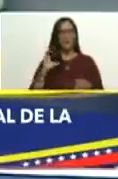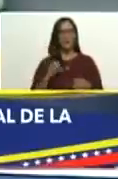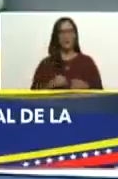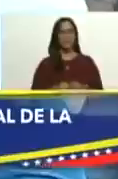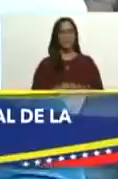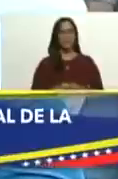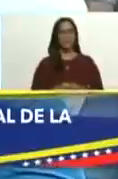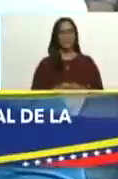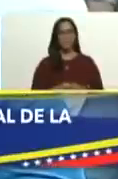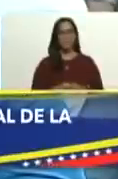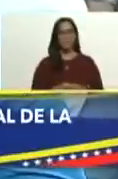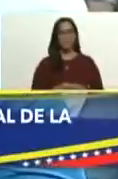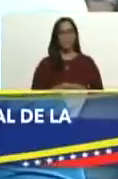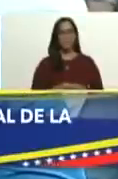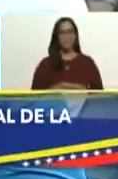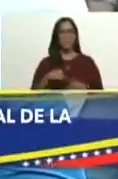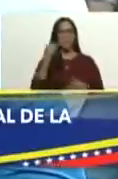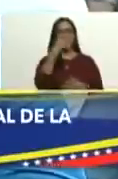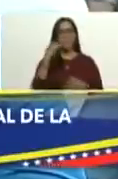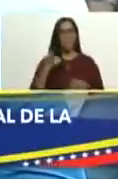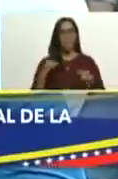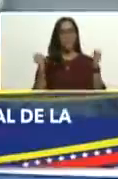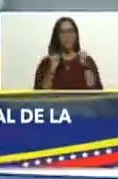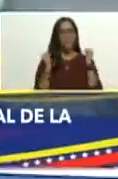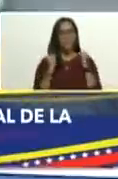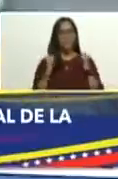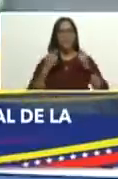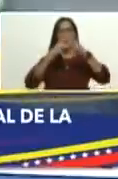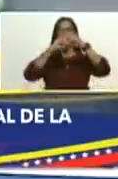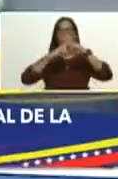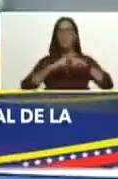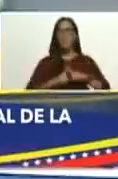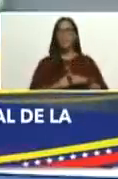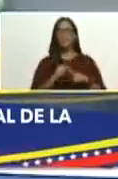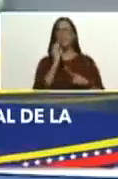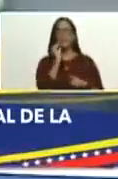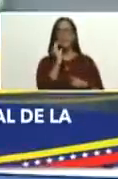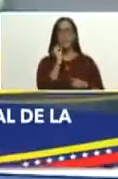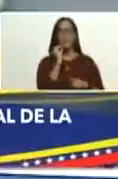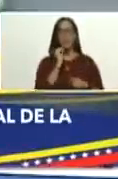Andes, en el Zulia, multiplicar esas experiencias.